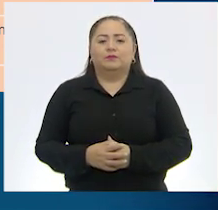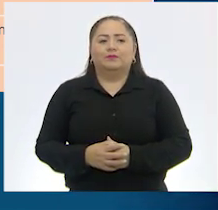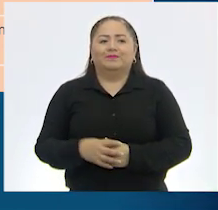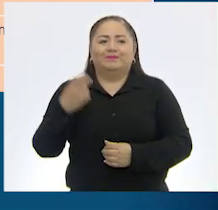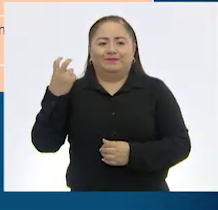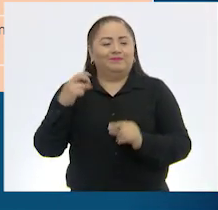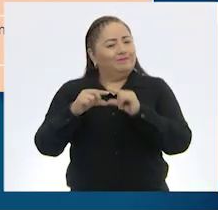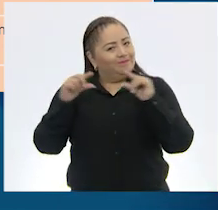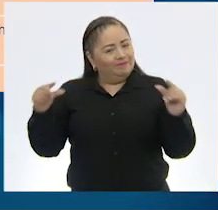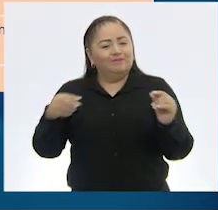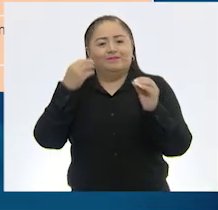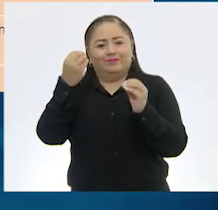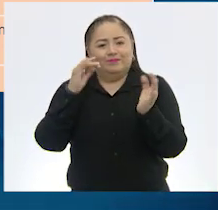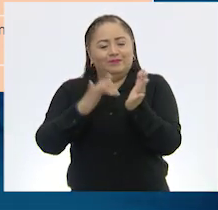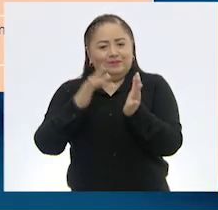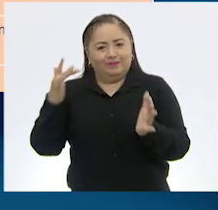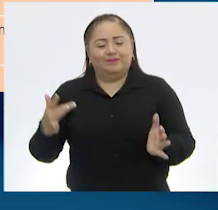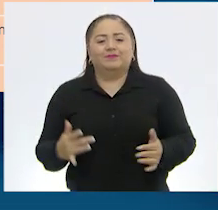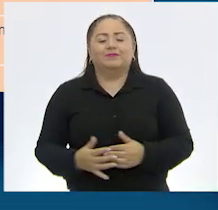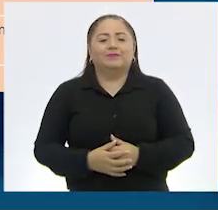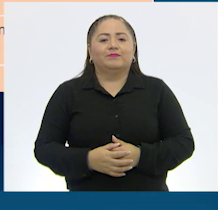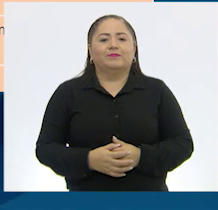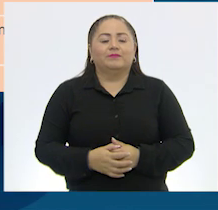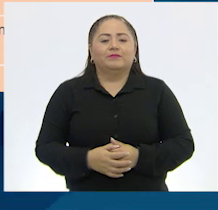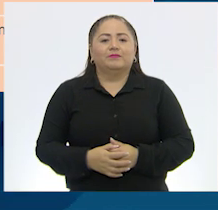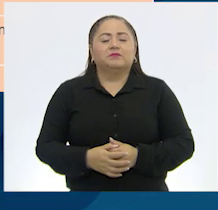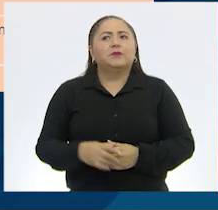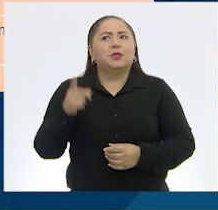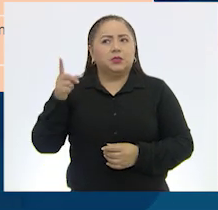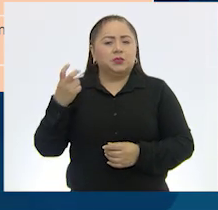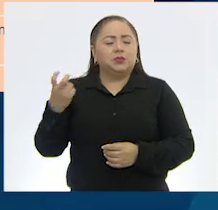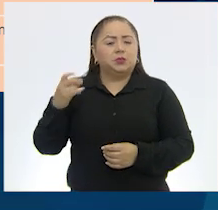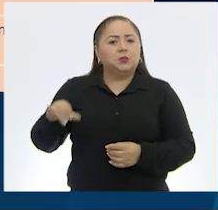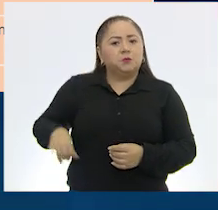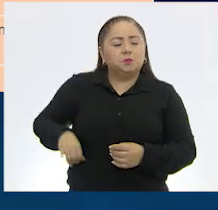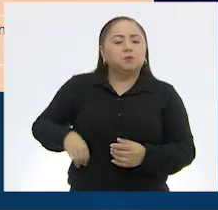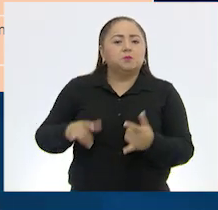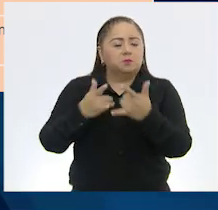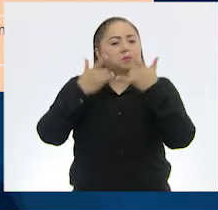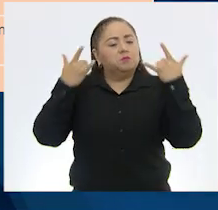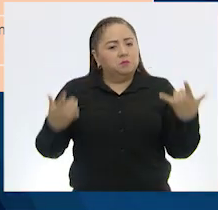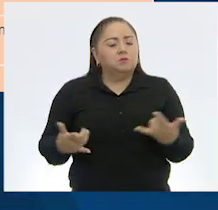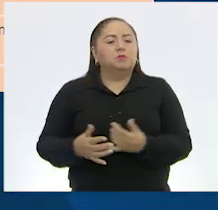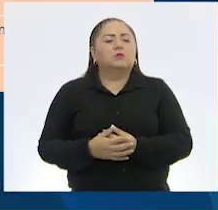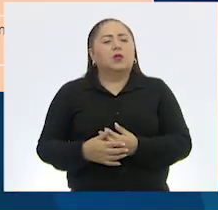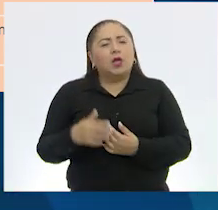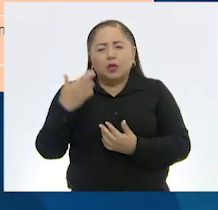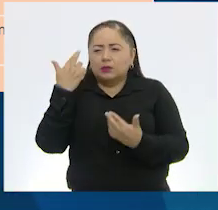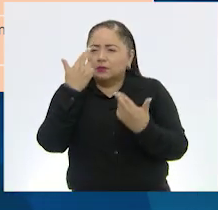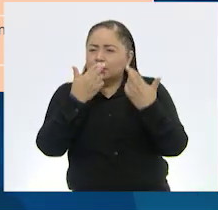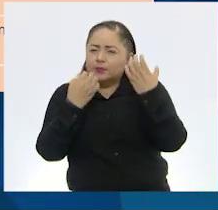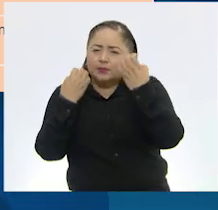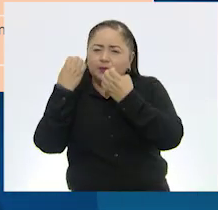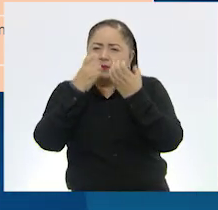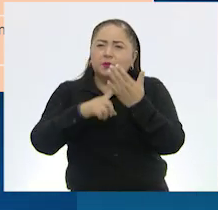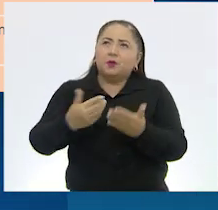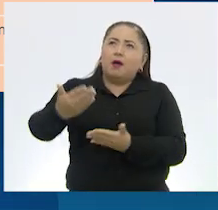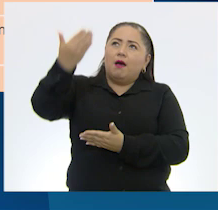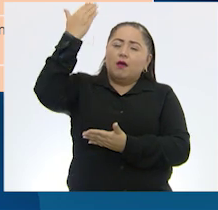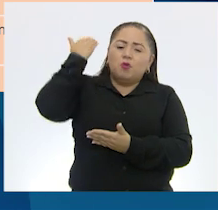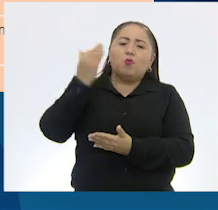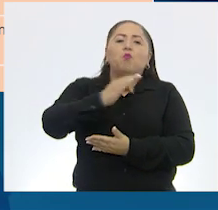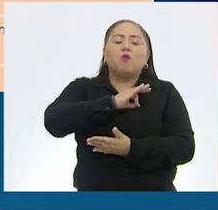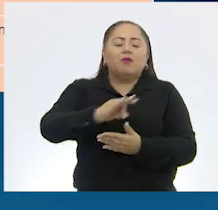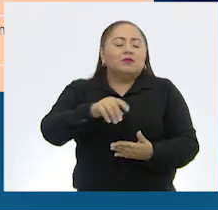Eso, muchas bien. gracias. Eso es lo interesante de la historia, maestra. Analizando el pasado,